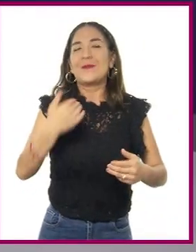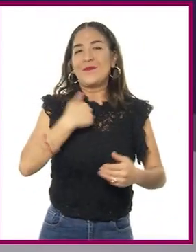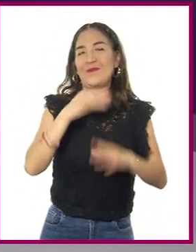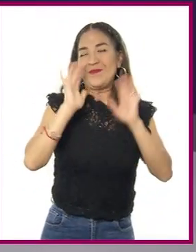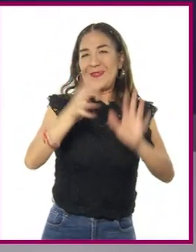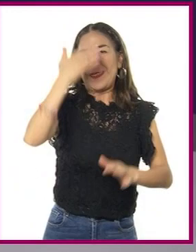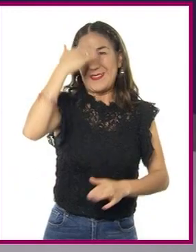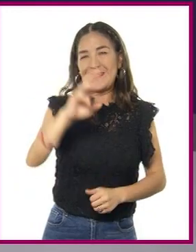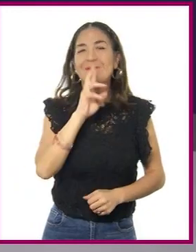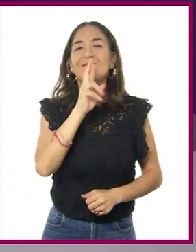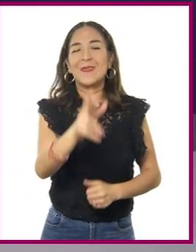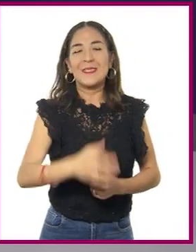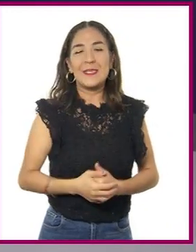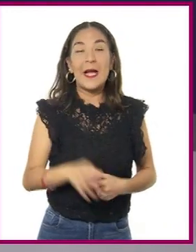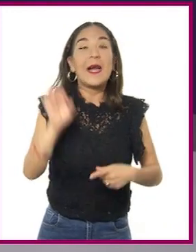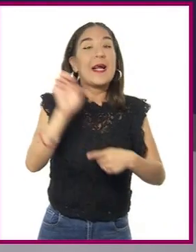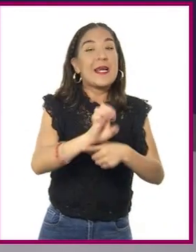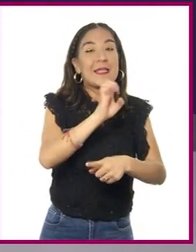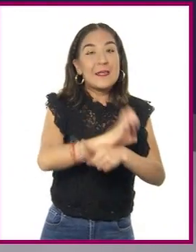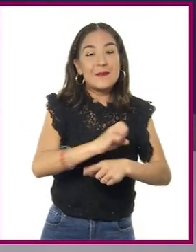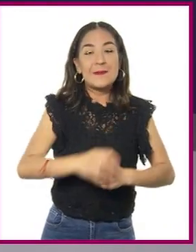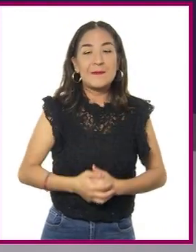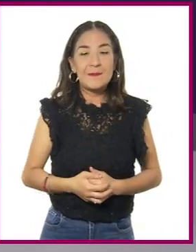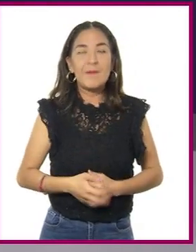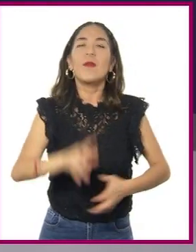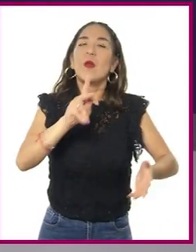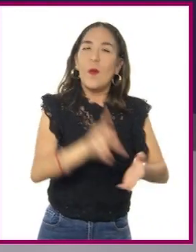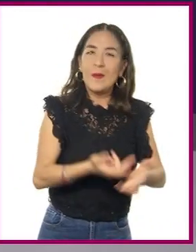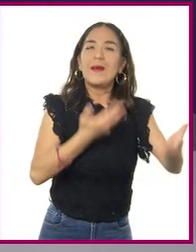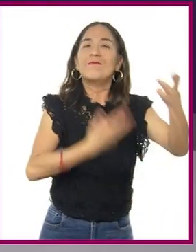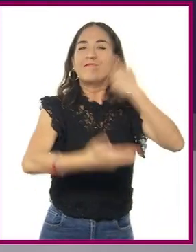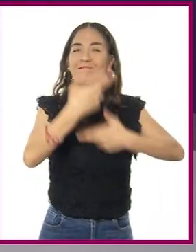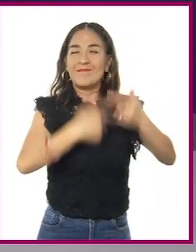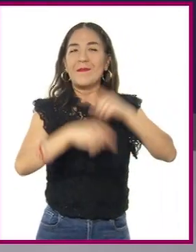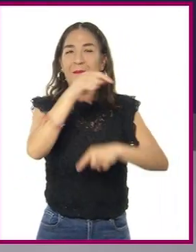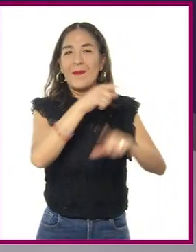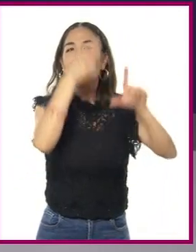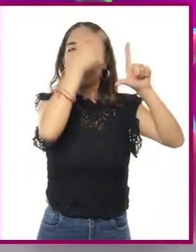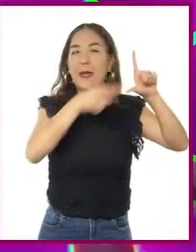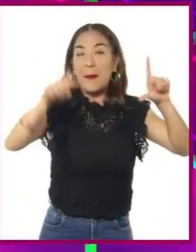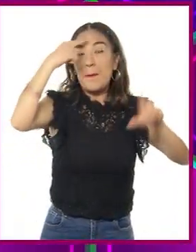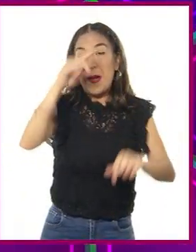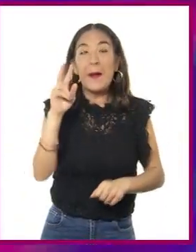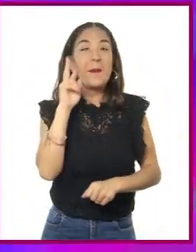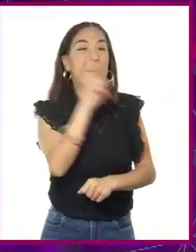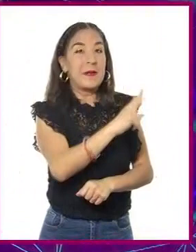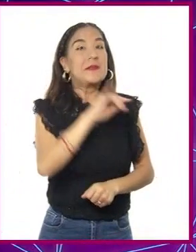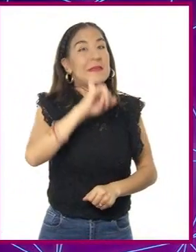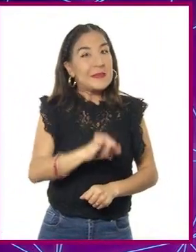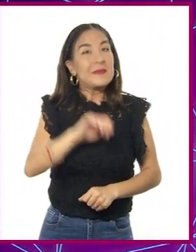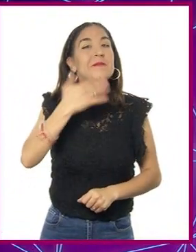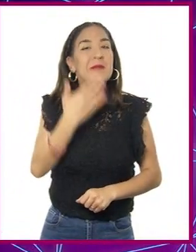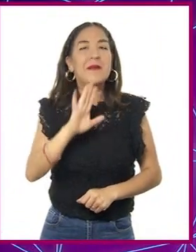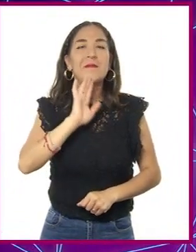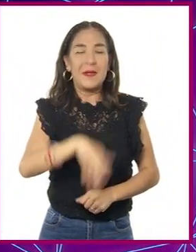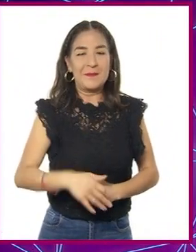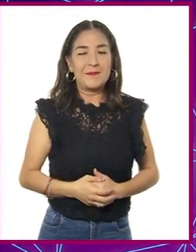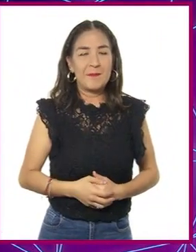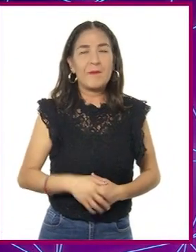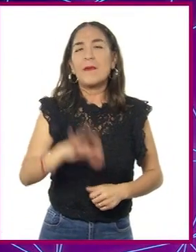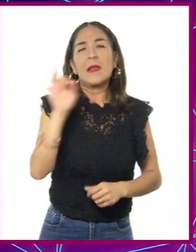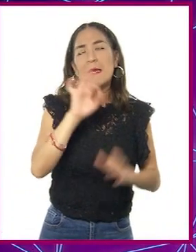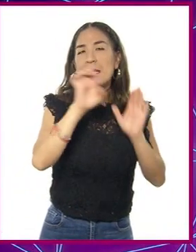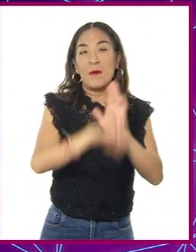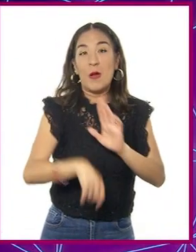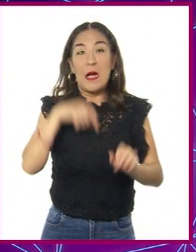maestro. Entonces, se regresa a la gráfica para comprobar. Si se desea construir el muro